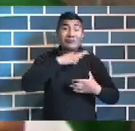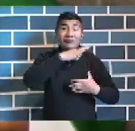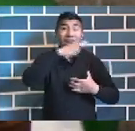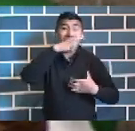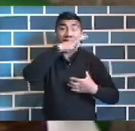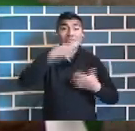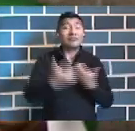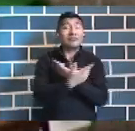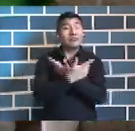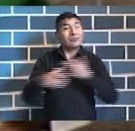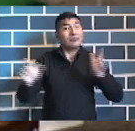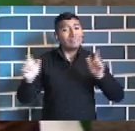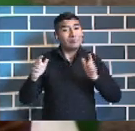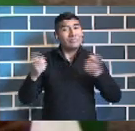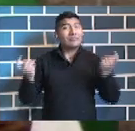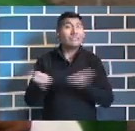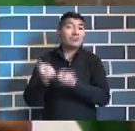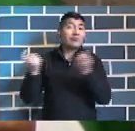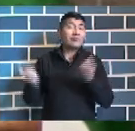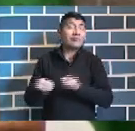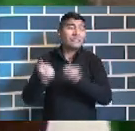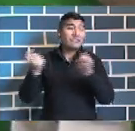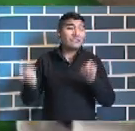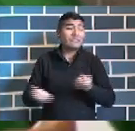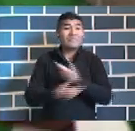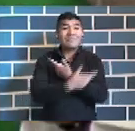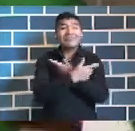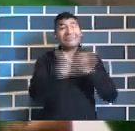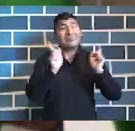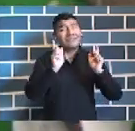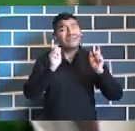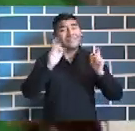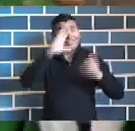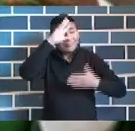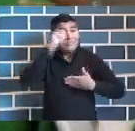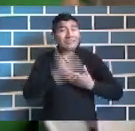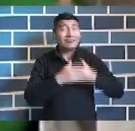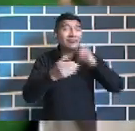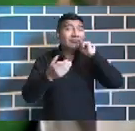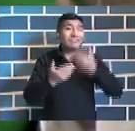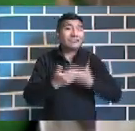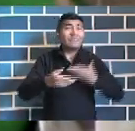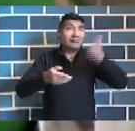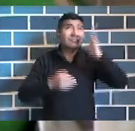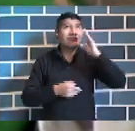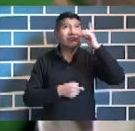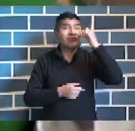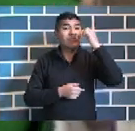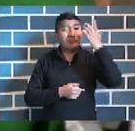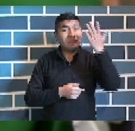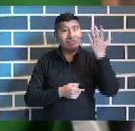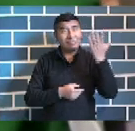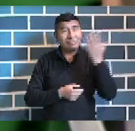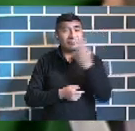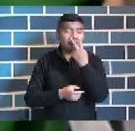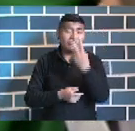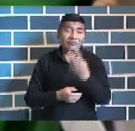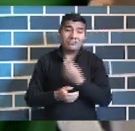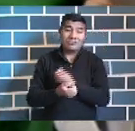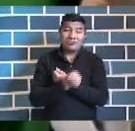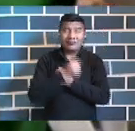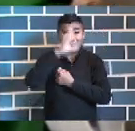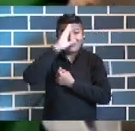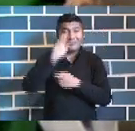la libertad del pecado, la libertad de los hijos de Dios. Miren, queridos